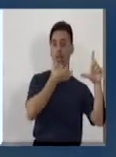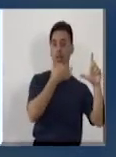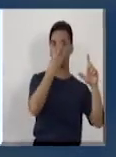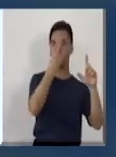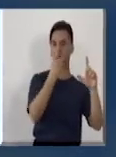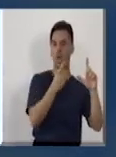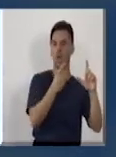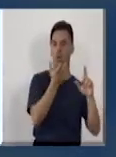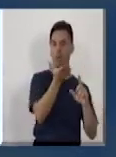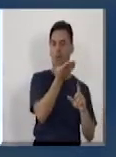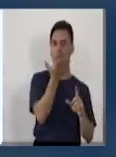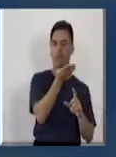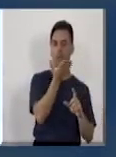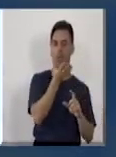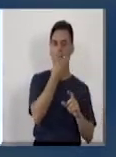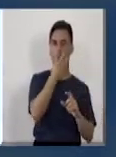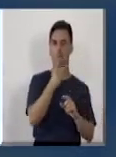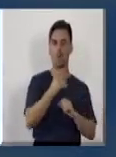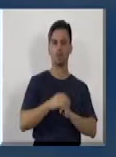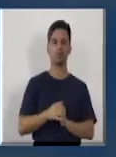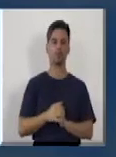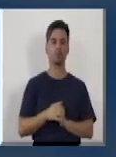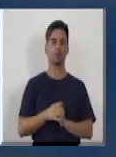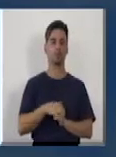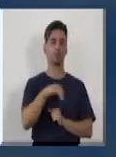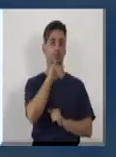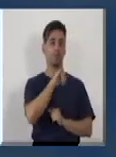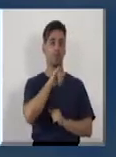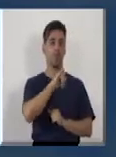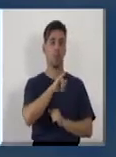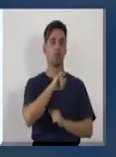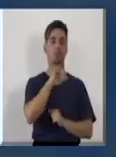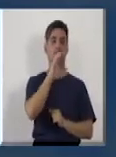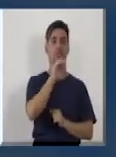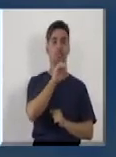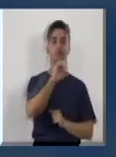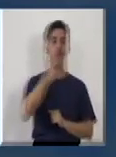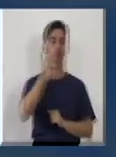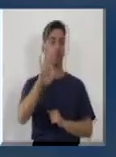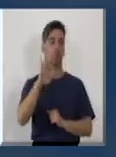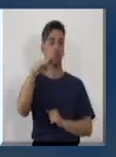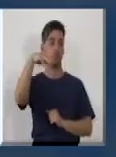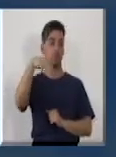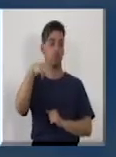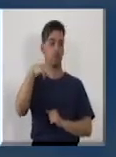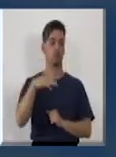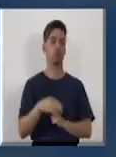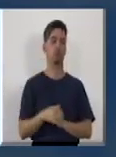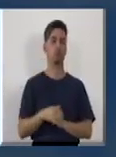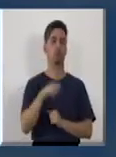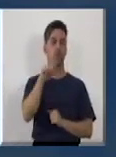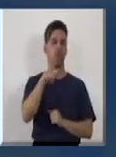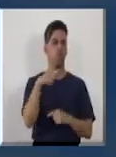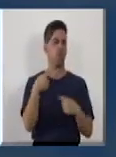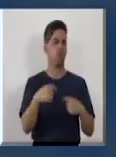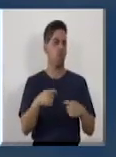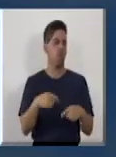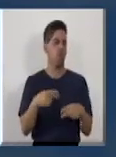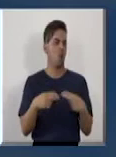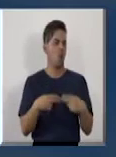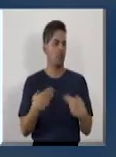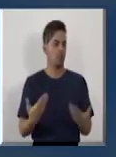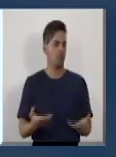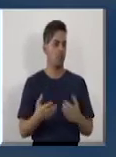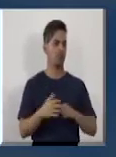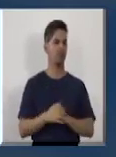pudimos calcular la longitud de onda, que fue igual a 0,348 metros. Por lo tanto, ¿qué debíamos hacer entonces para